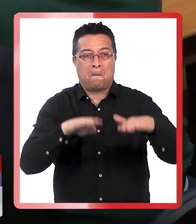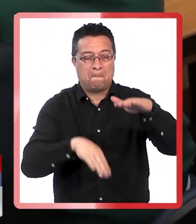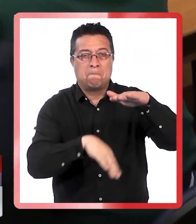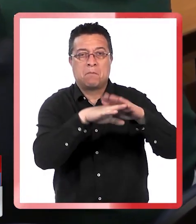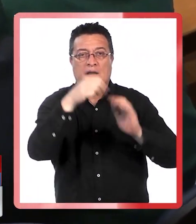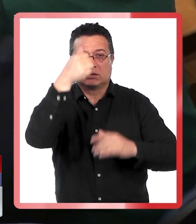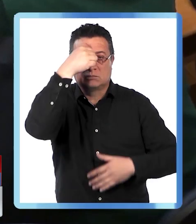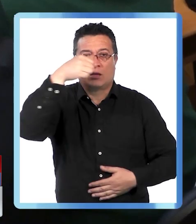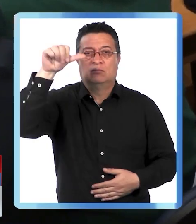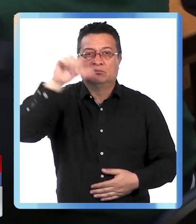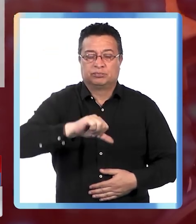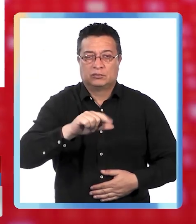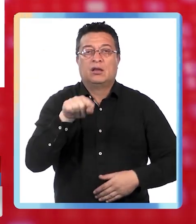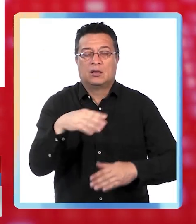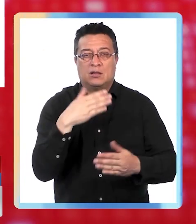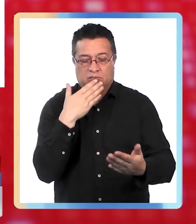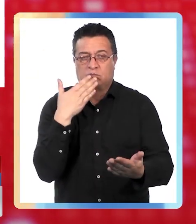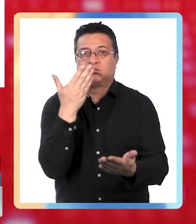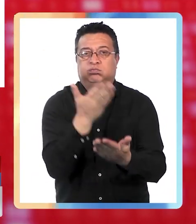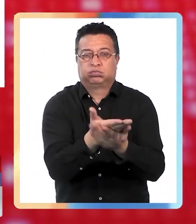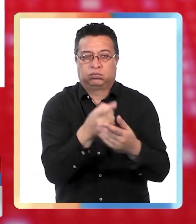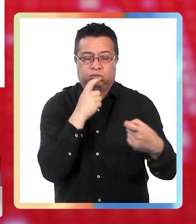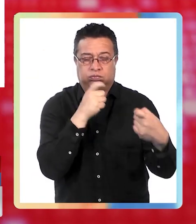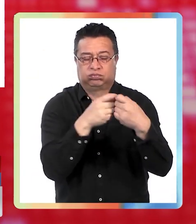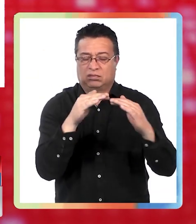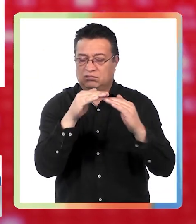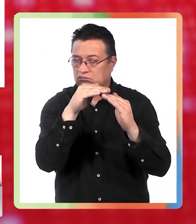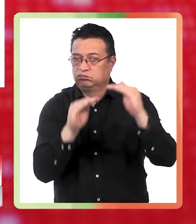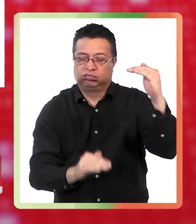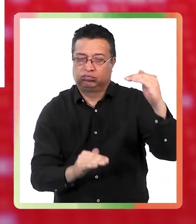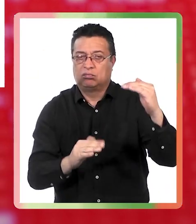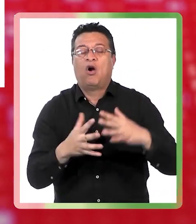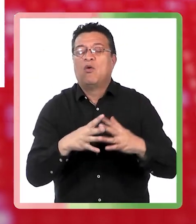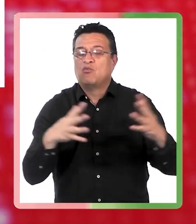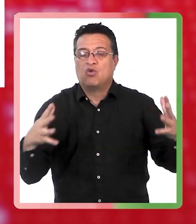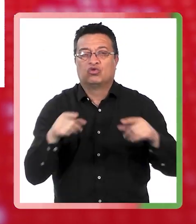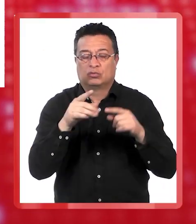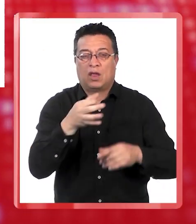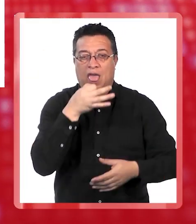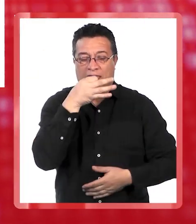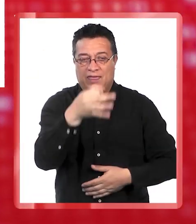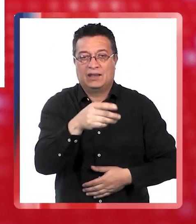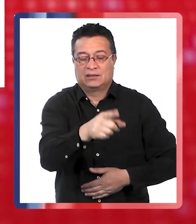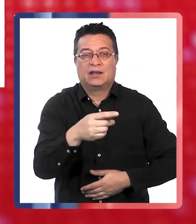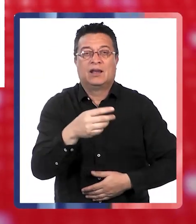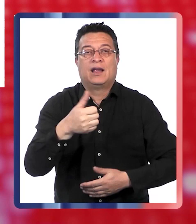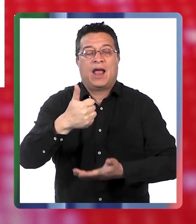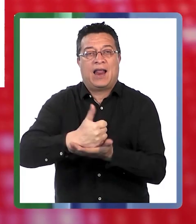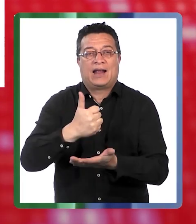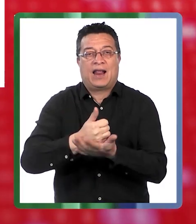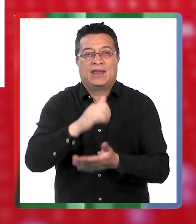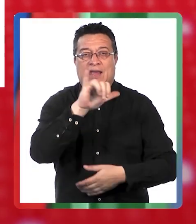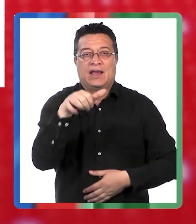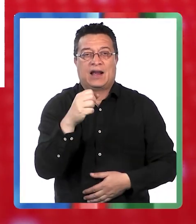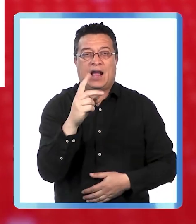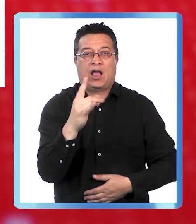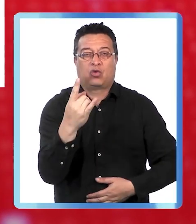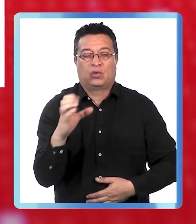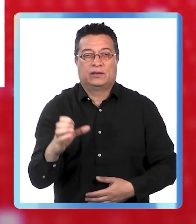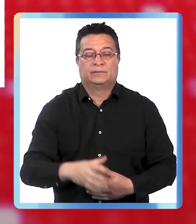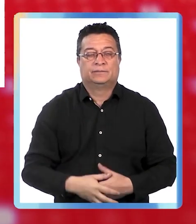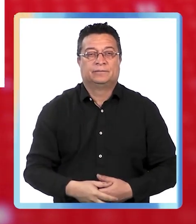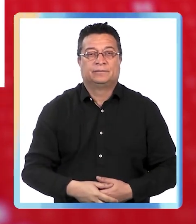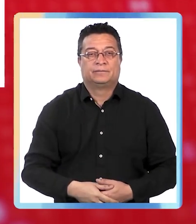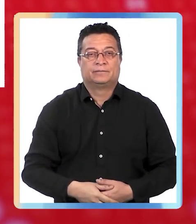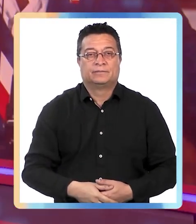dan la máxima cautelar. Apelaremos a esta medida desproporcionada, aseguró el líder de la comuna de Recoleta a través de su cuenta de